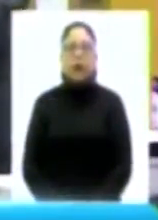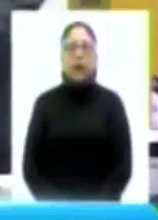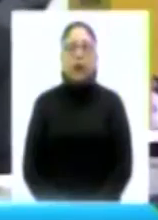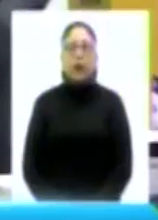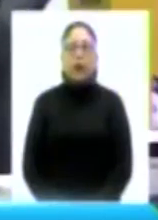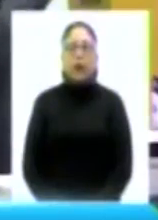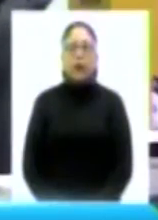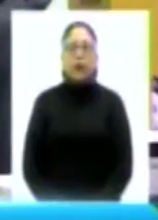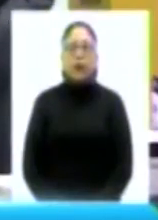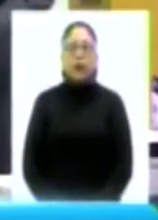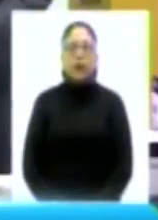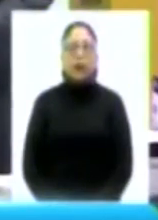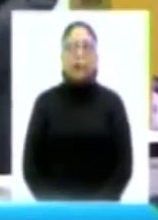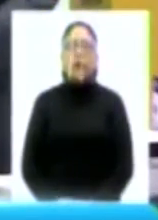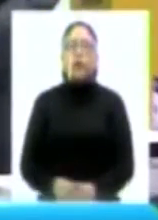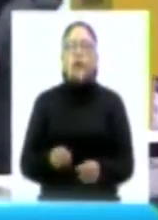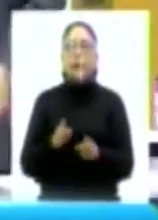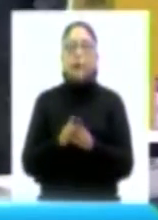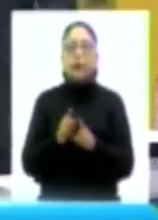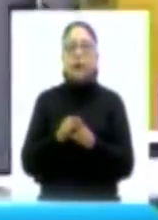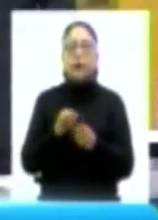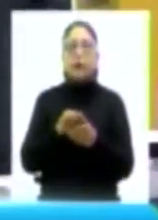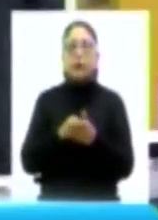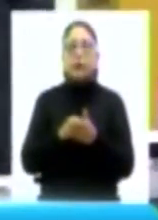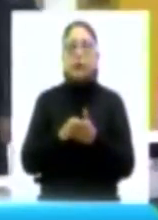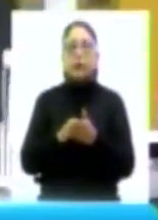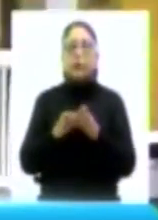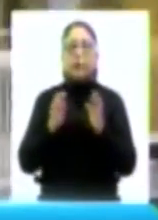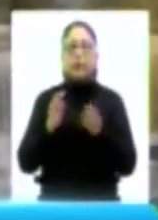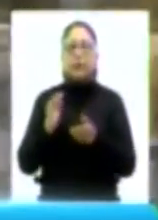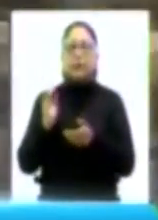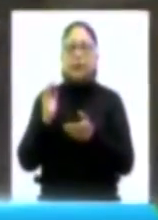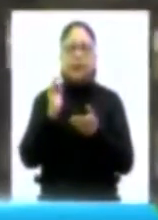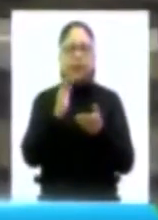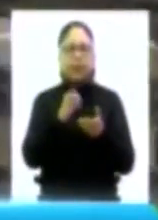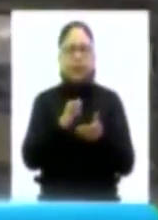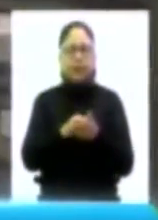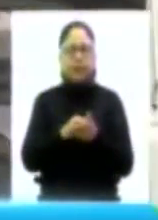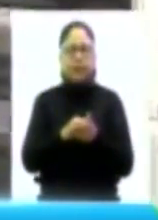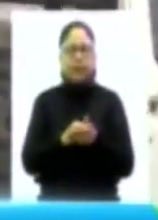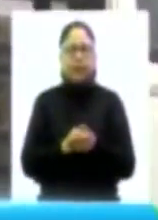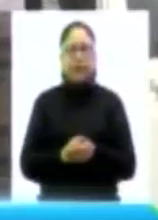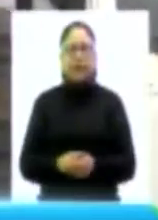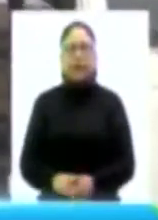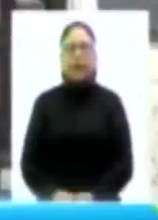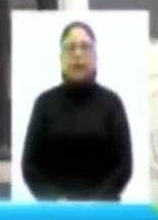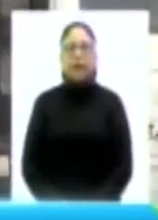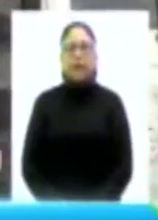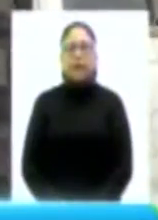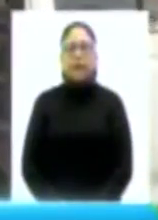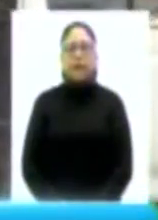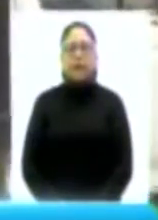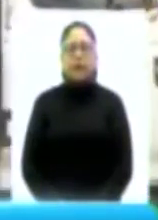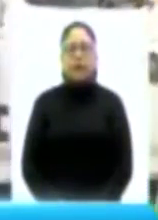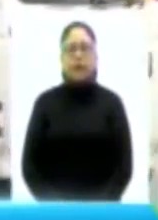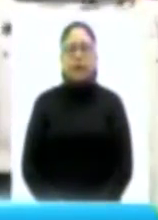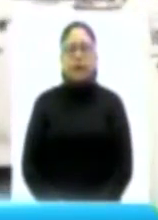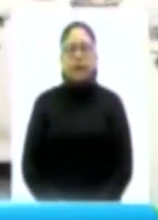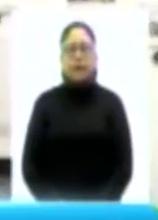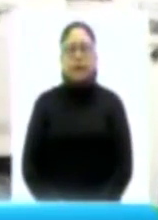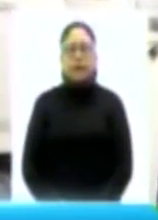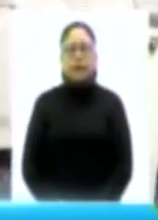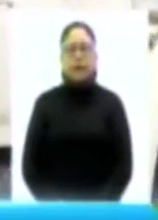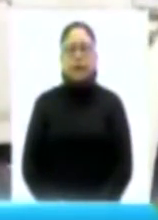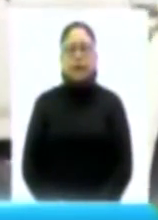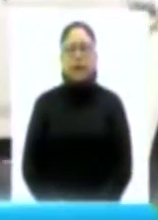esta forma se va a hacer también una atención oportuna en cada uno de estos casos. Se ha señalado que estos casos